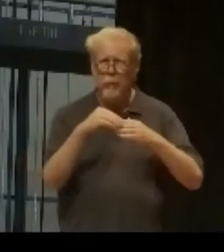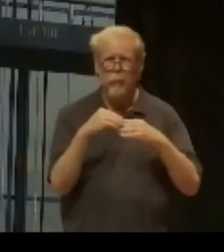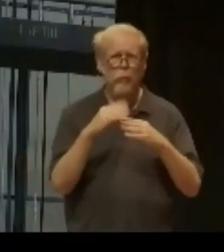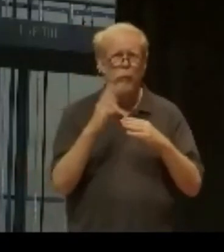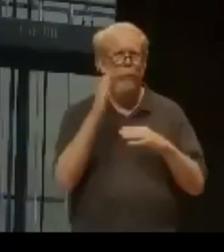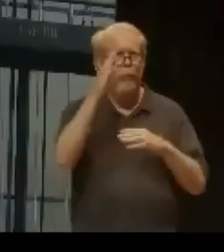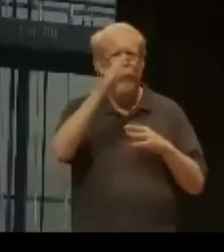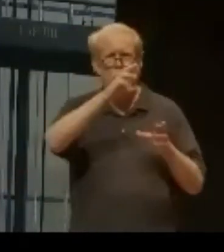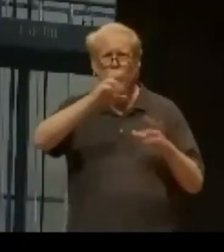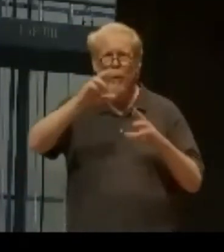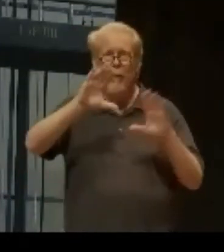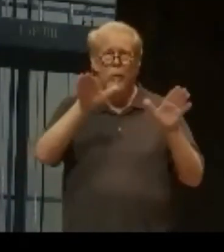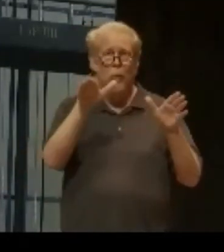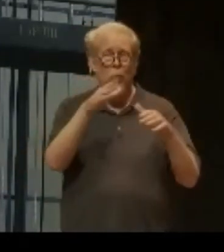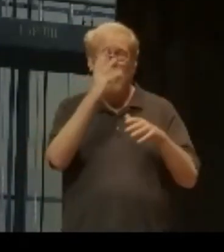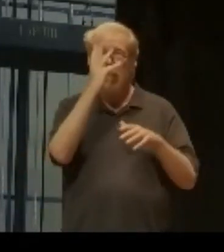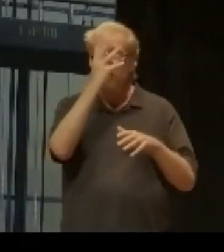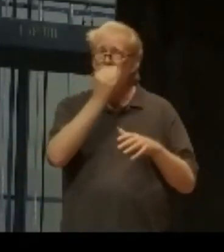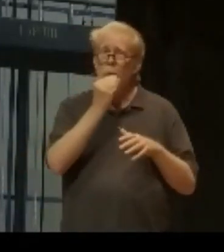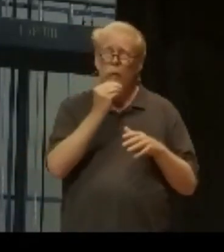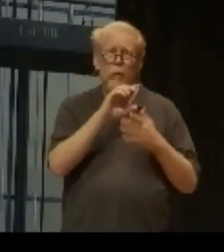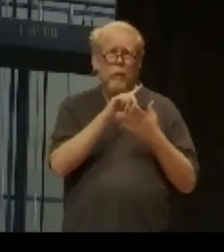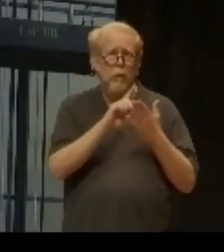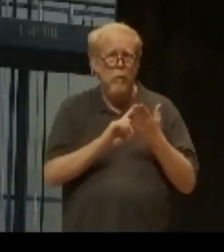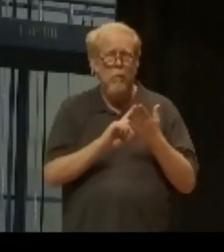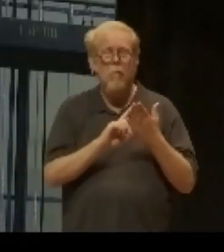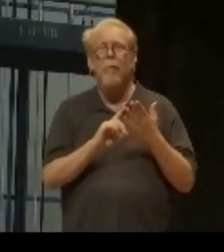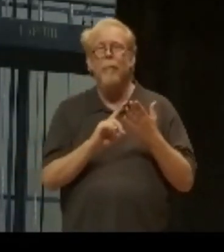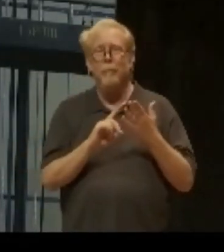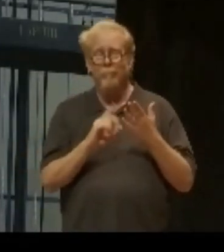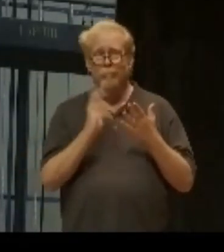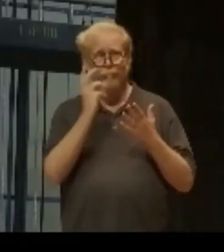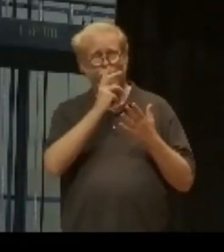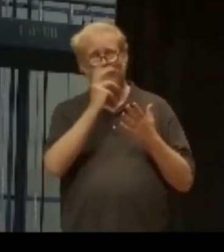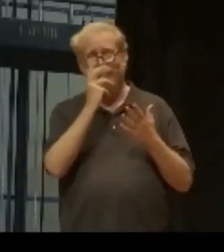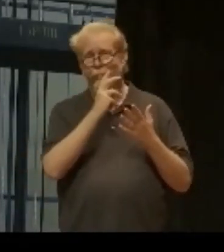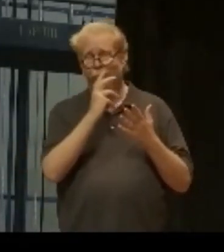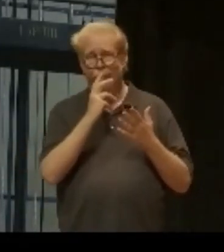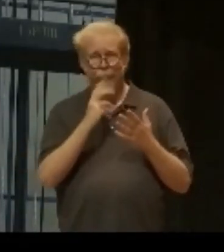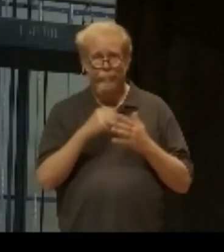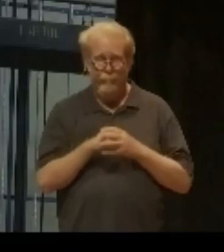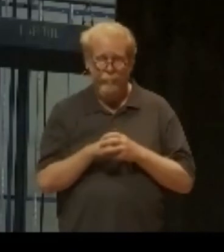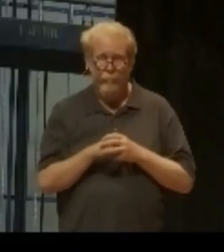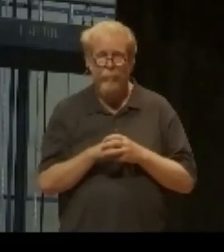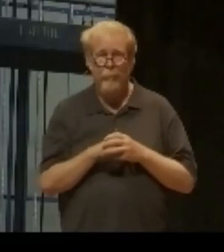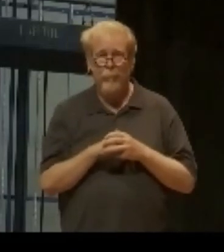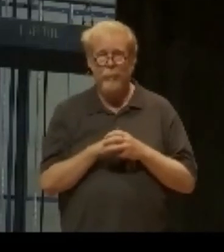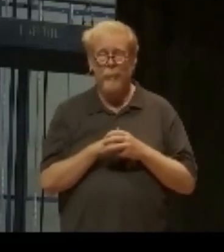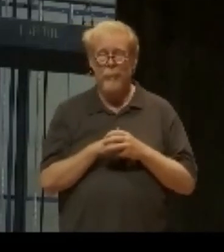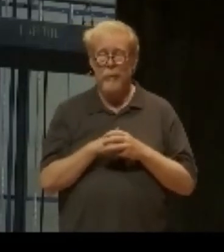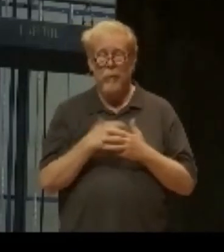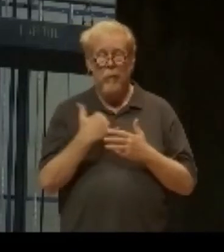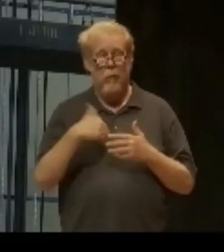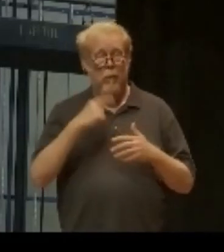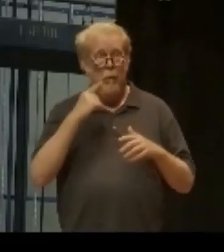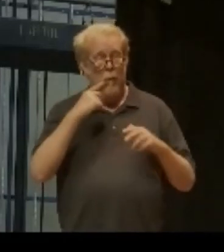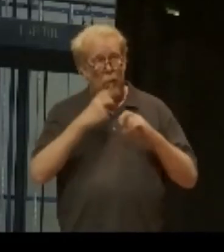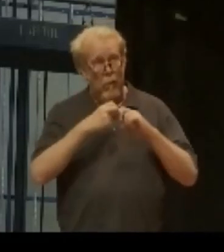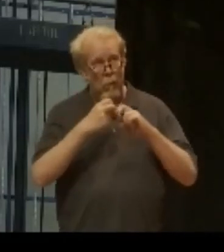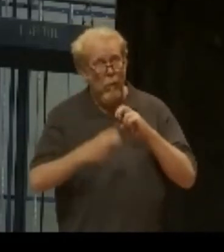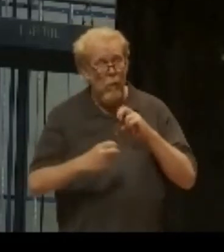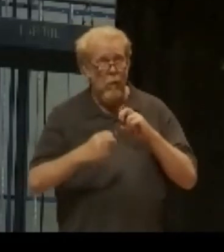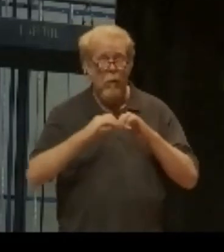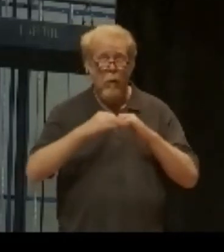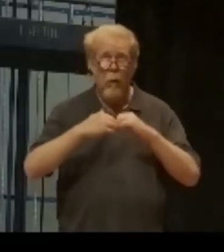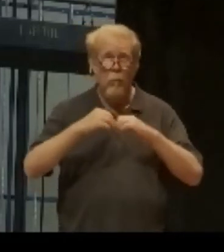Instalaciones de última línea, aulas inteligentes, será hermosa y será una maravilla mantenerla.